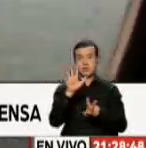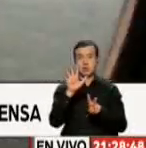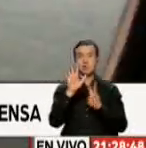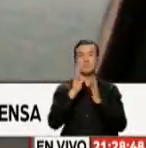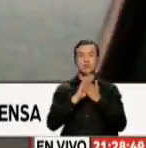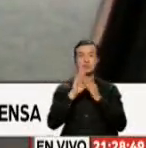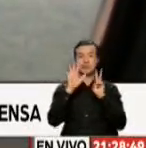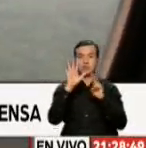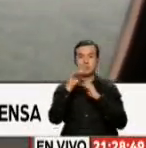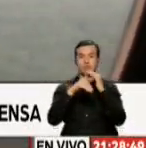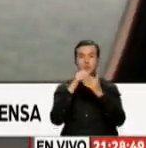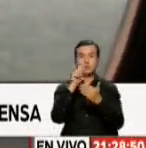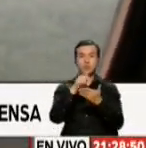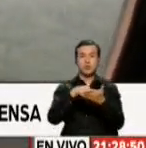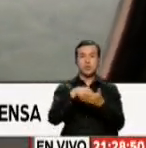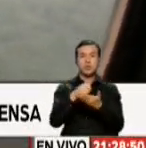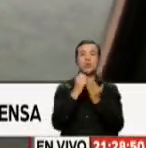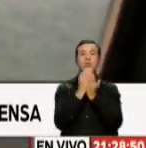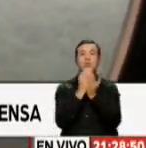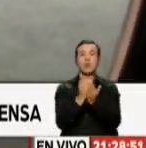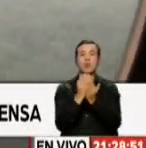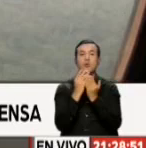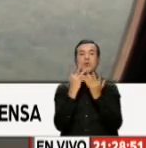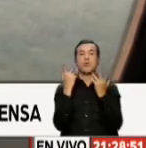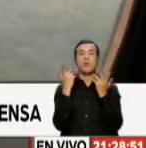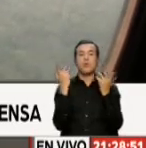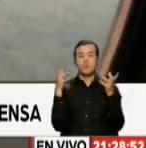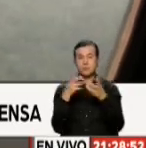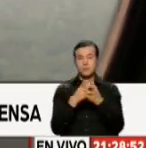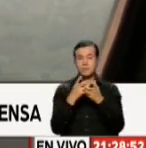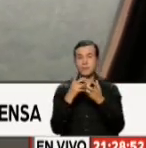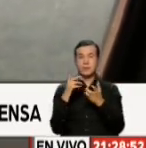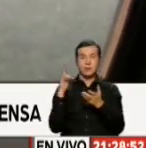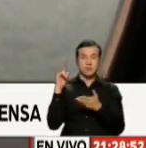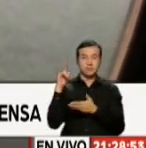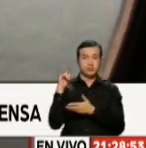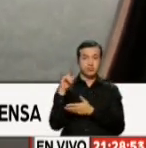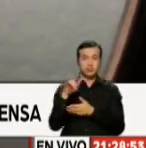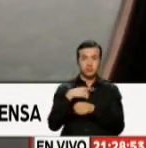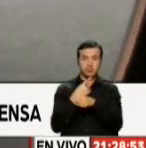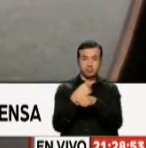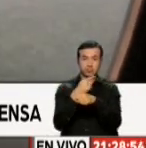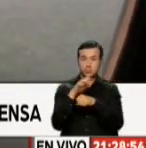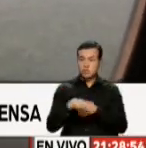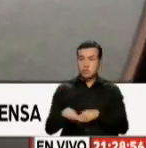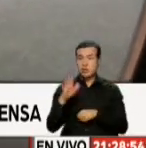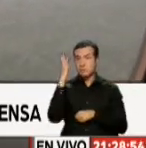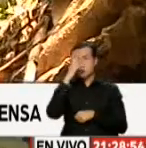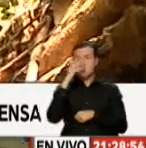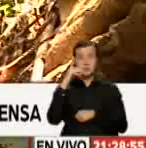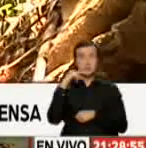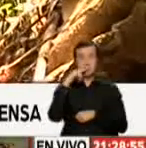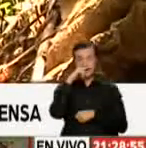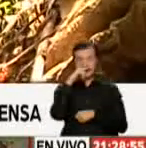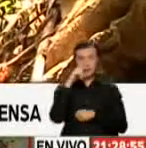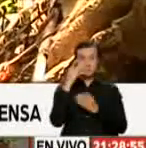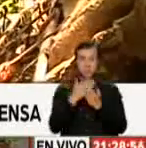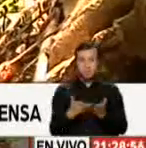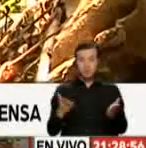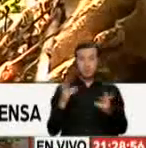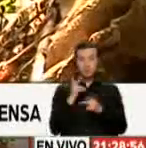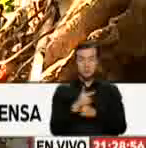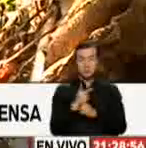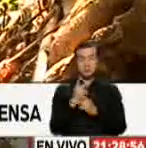contratación para la compra de 11 lanchas ribereñas que se usarán en el patrullaje en las zonas de frontera en Esmeraldas y Sucumbíos, material de